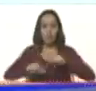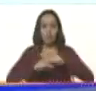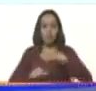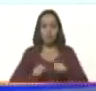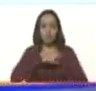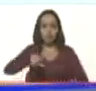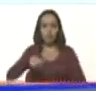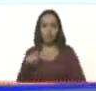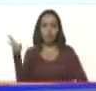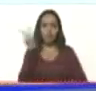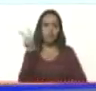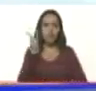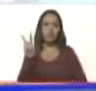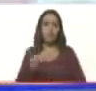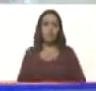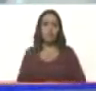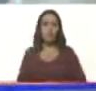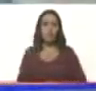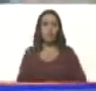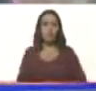Somos Venezuela.